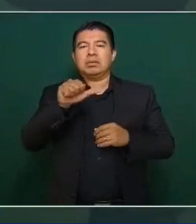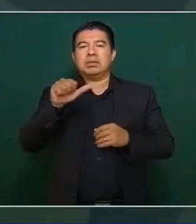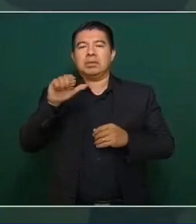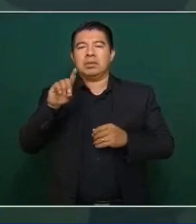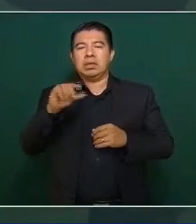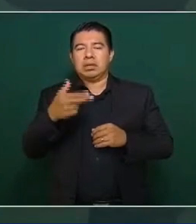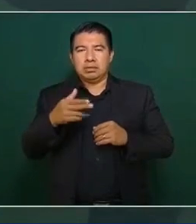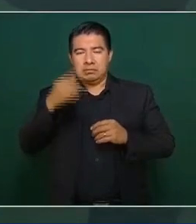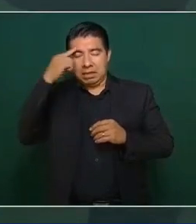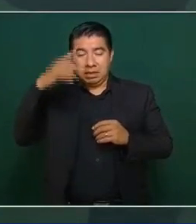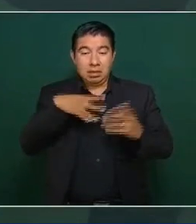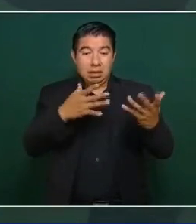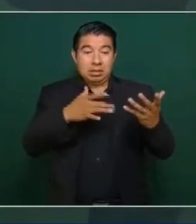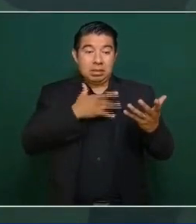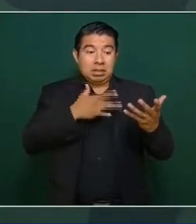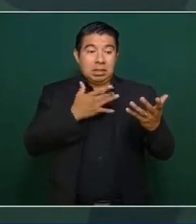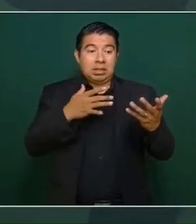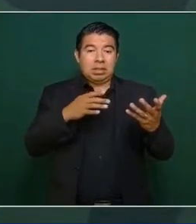se resistió